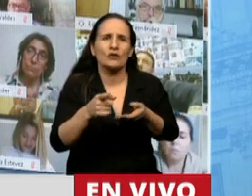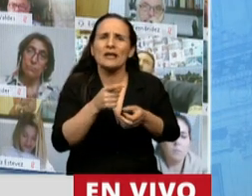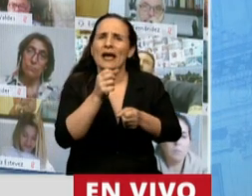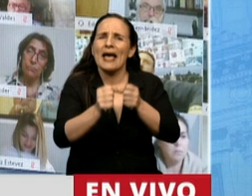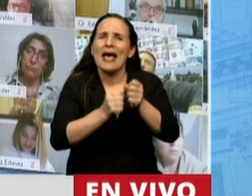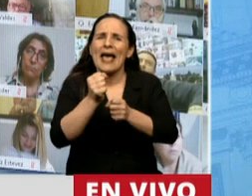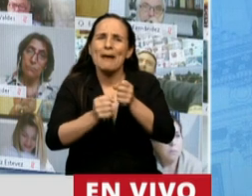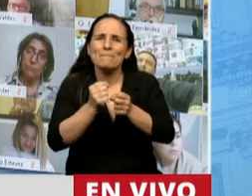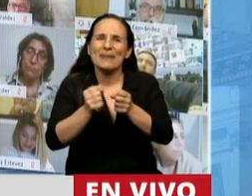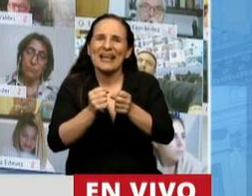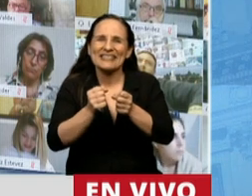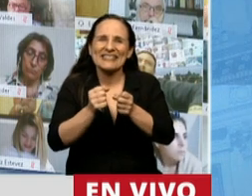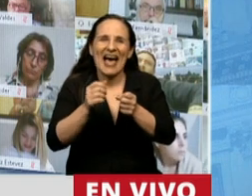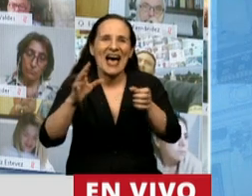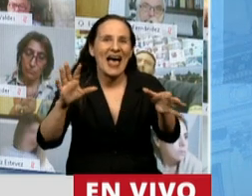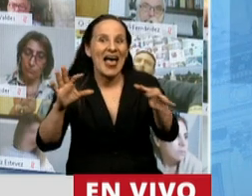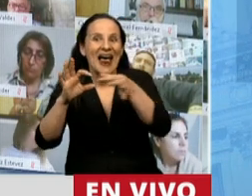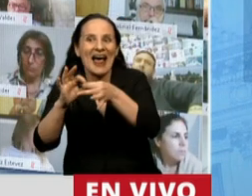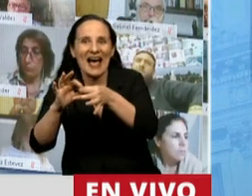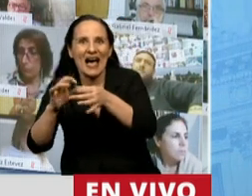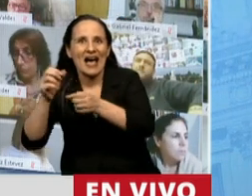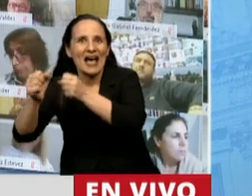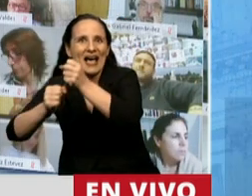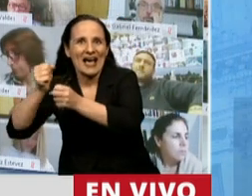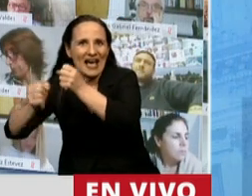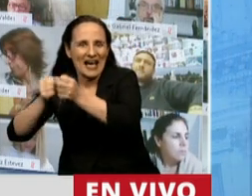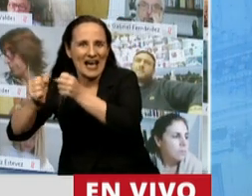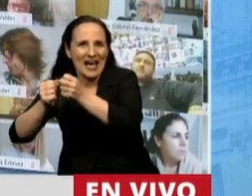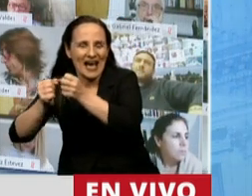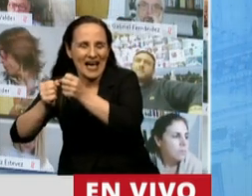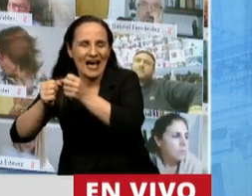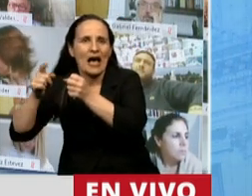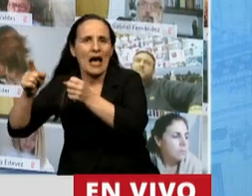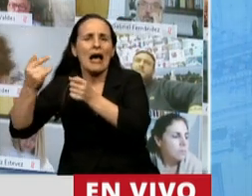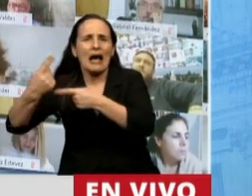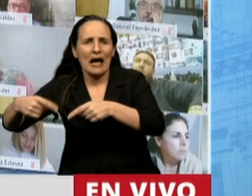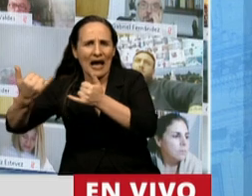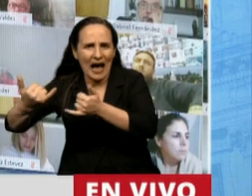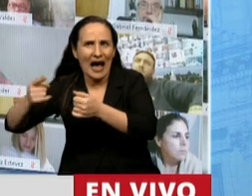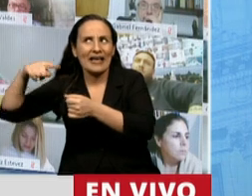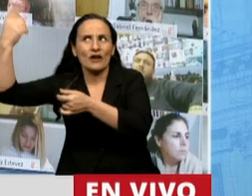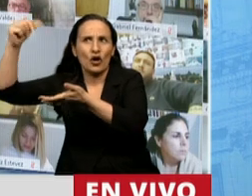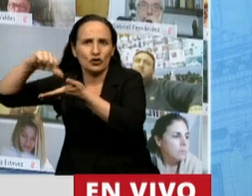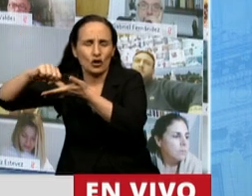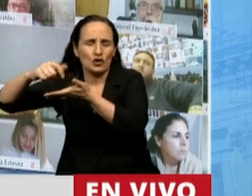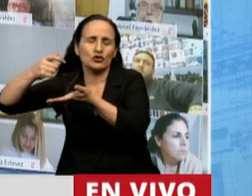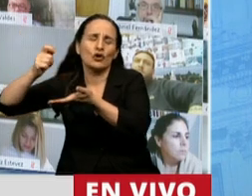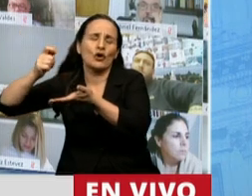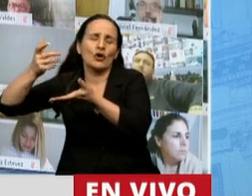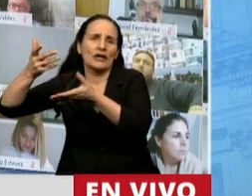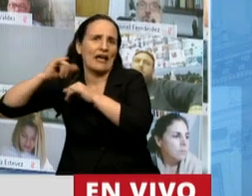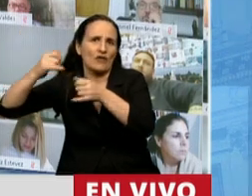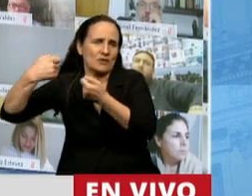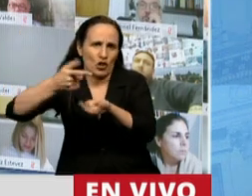estén vinculadas con otras que sean titulares de bienes físicos y o financieros en jurisdicciones no operante